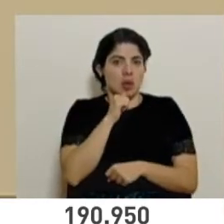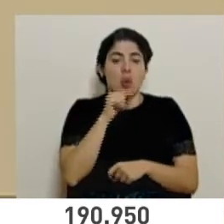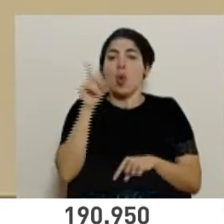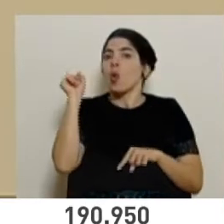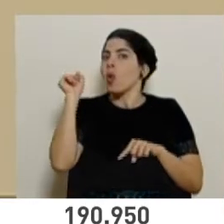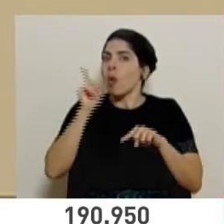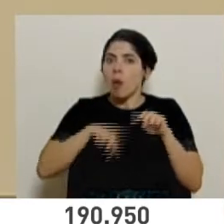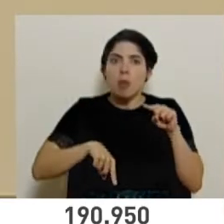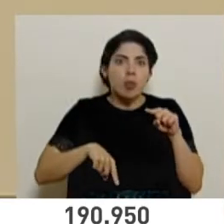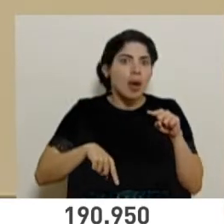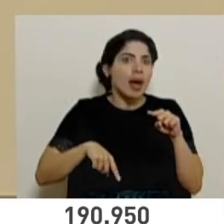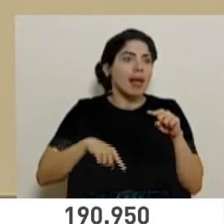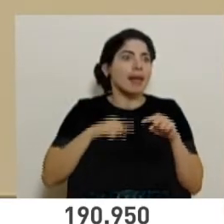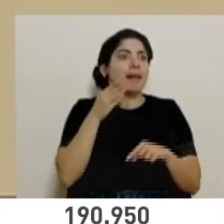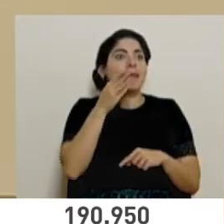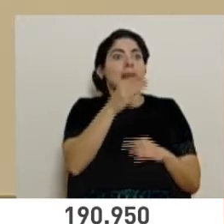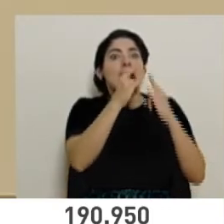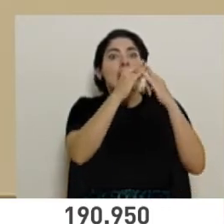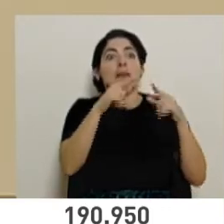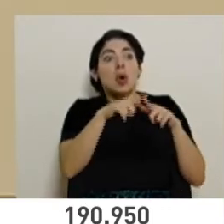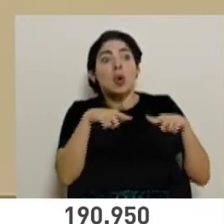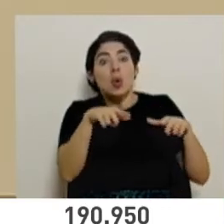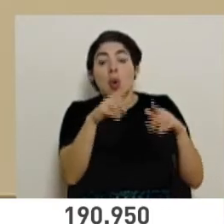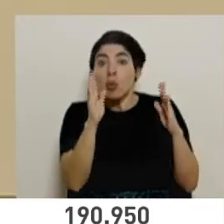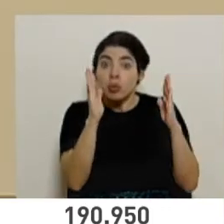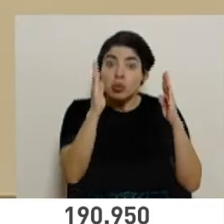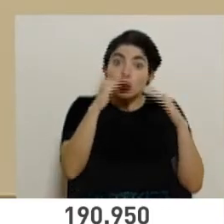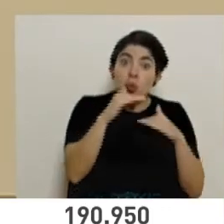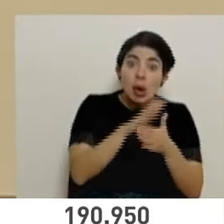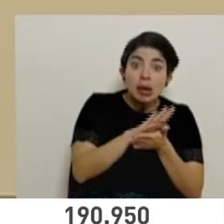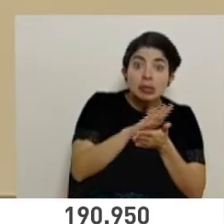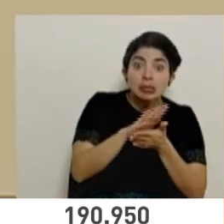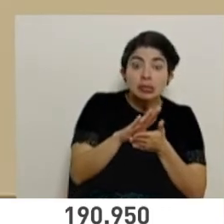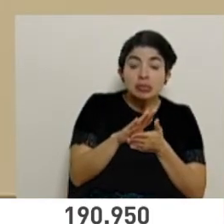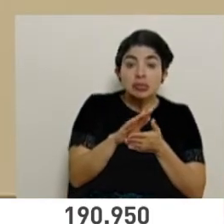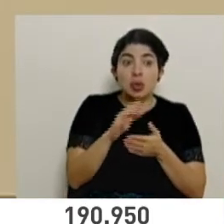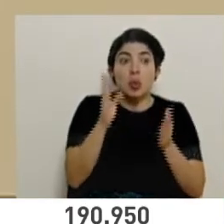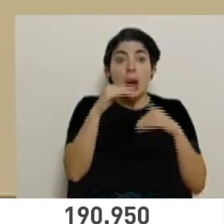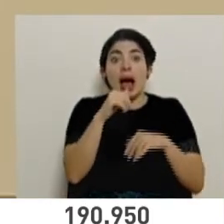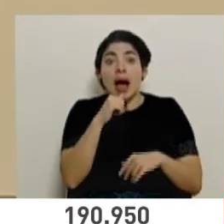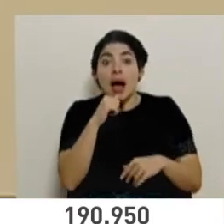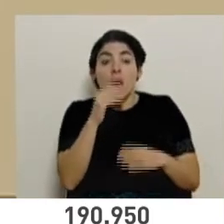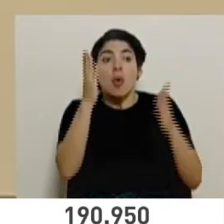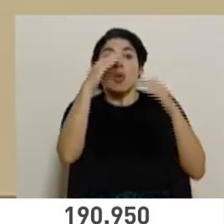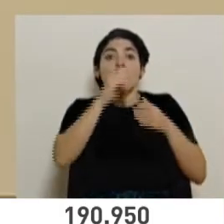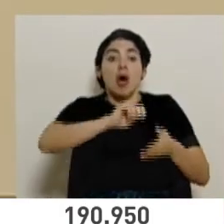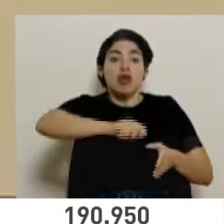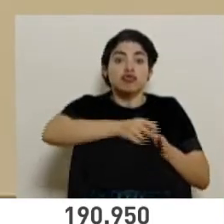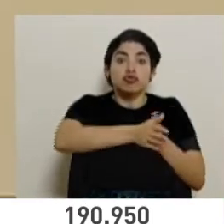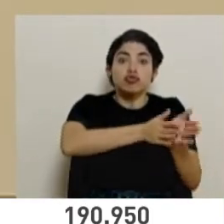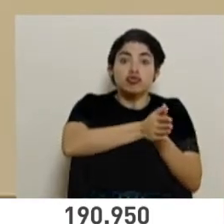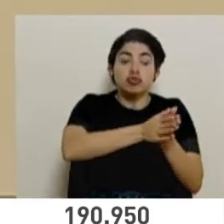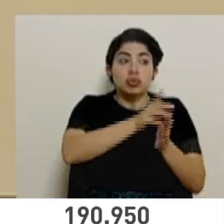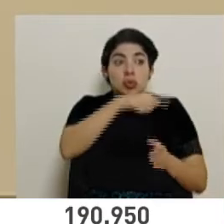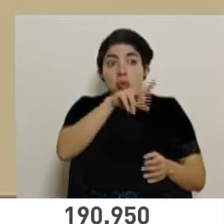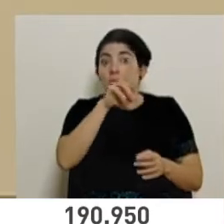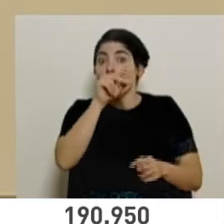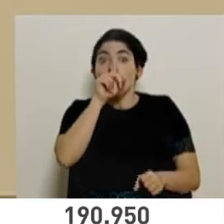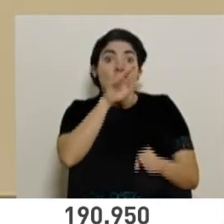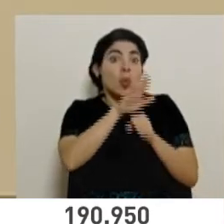No podemos darnos el lujo de ir a acampar a un sitio donde no haya condiciones higiénicas, donde no haya agua, lavamanos, que estén cumpliéndose todos